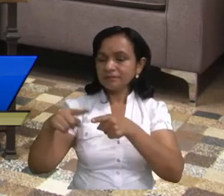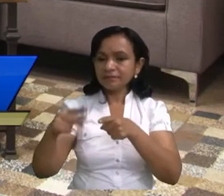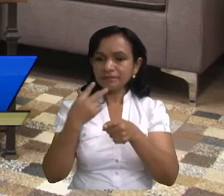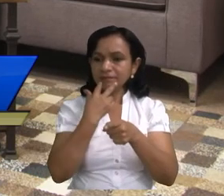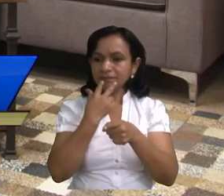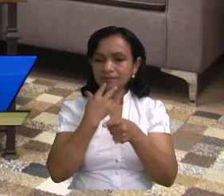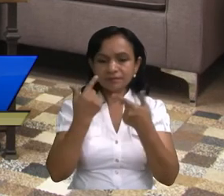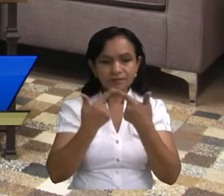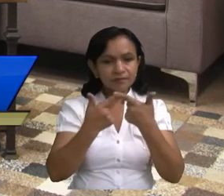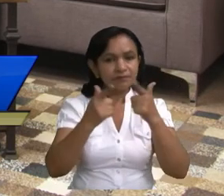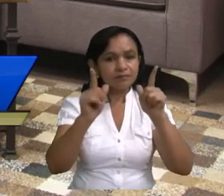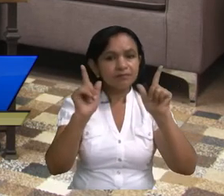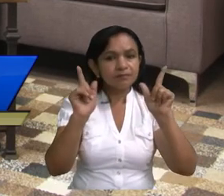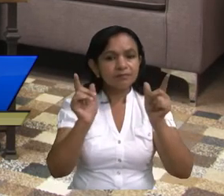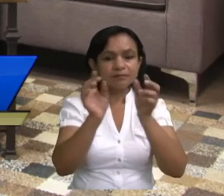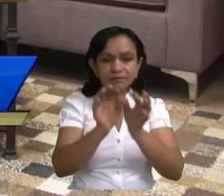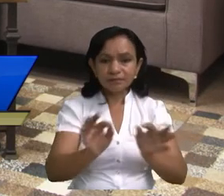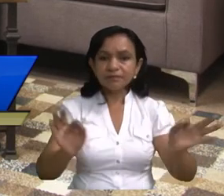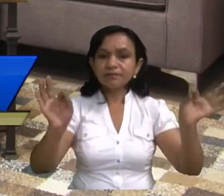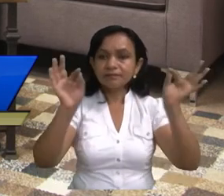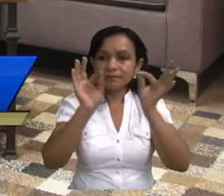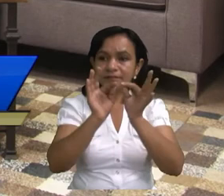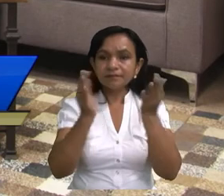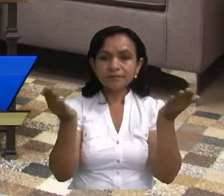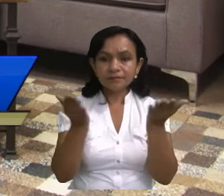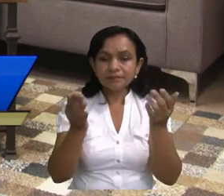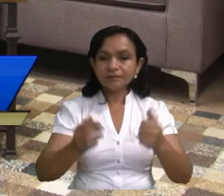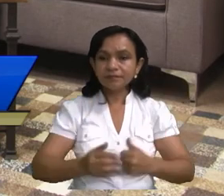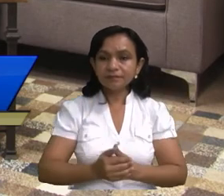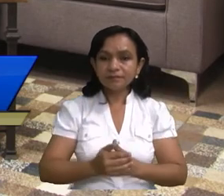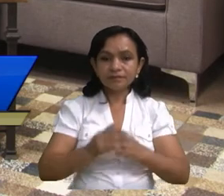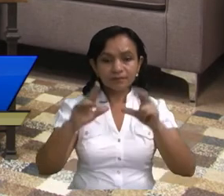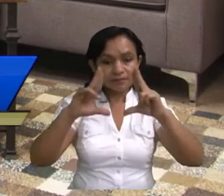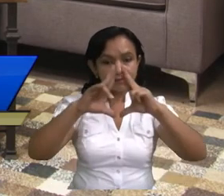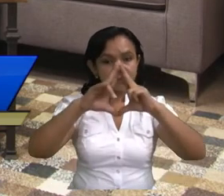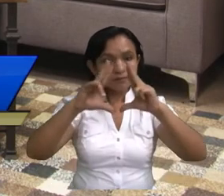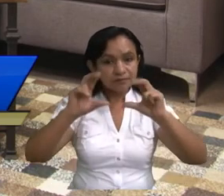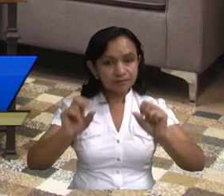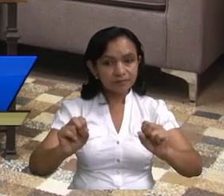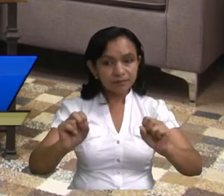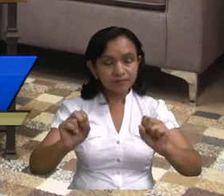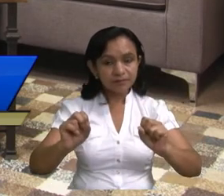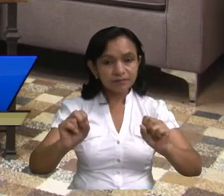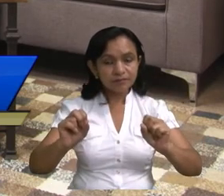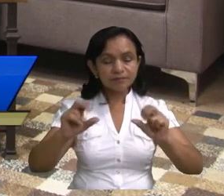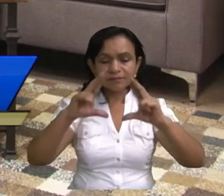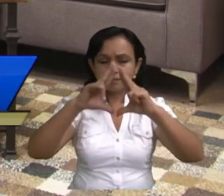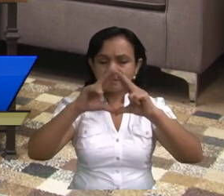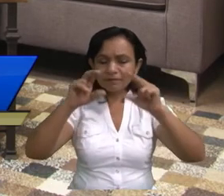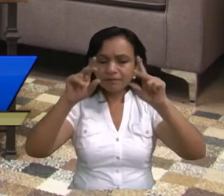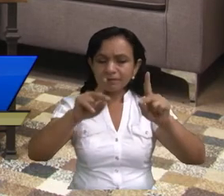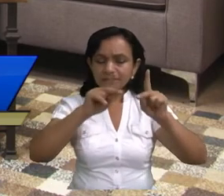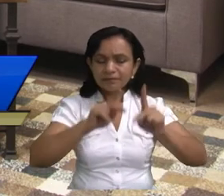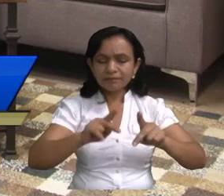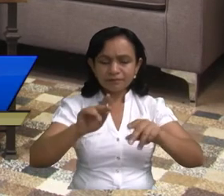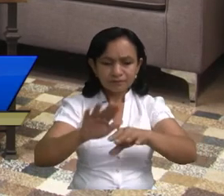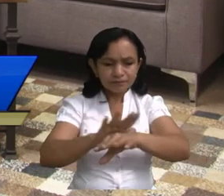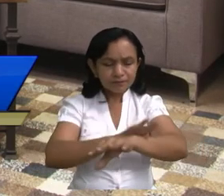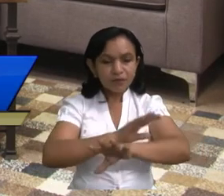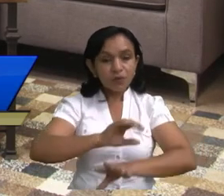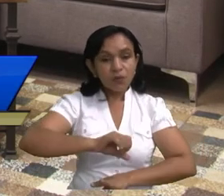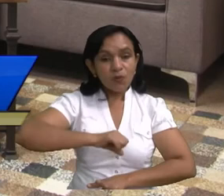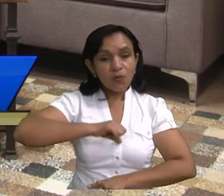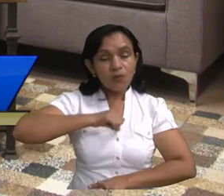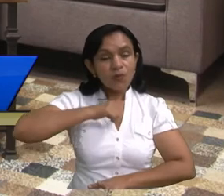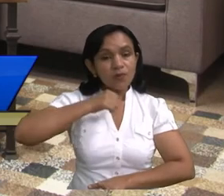que determina mucho la posición. Esto es un, Nicaragua también, yo creo que los nicaragüenses debemos de sentir orgullosos